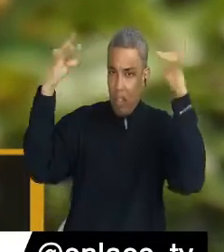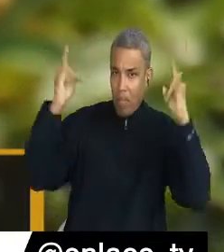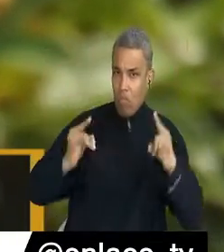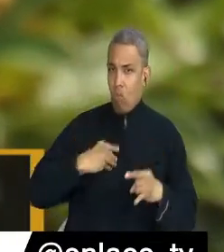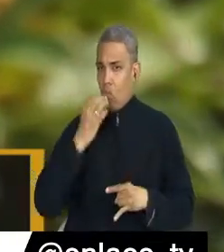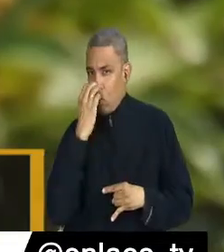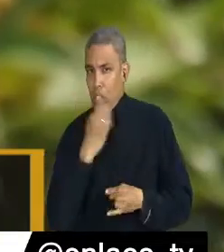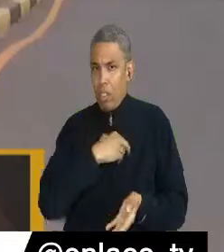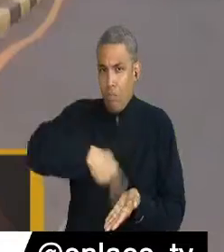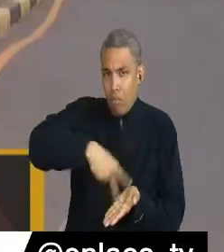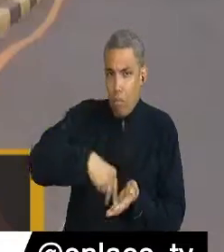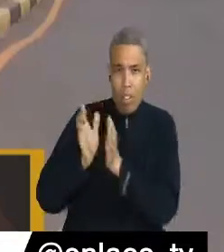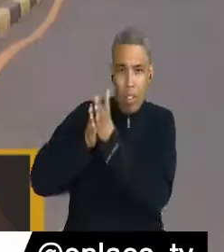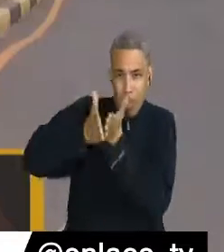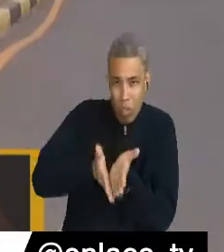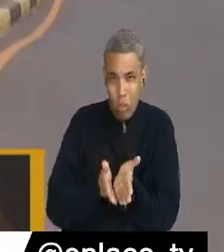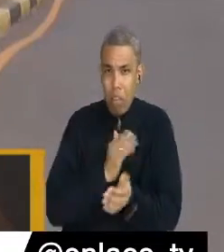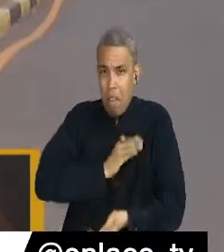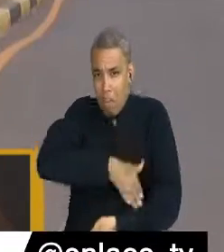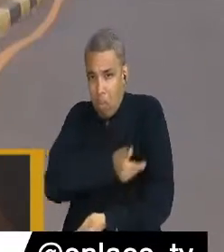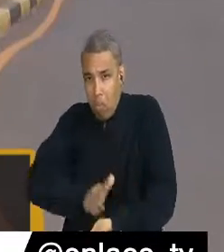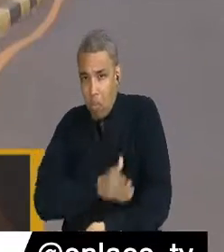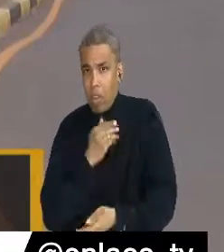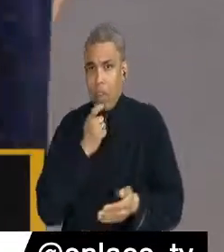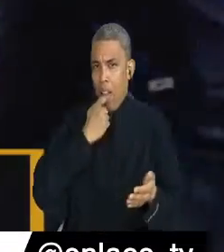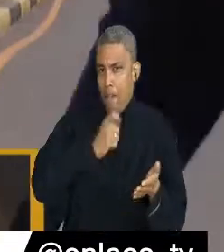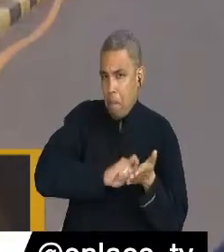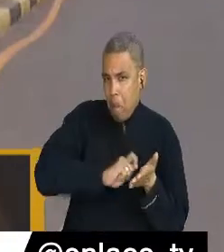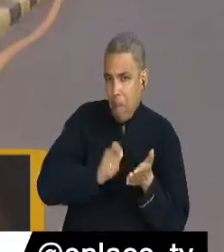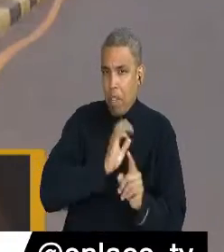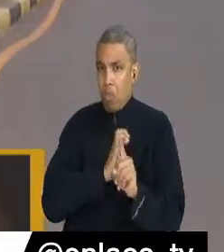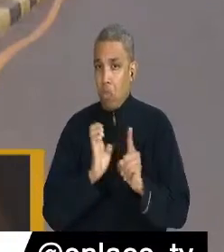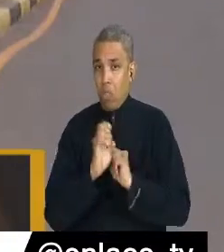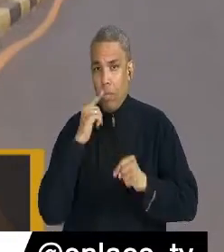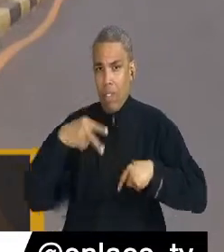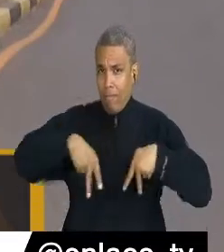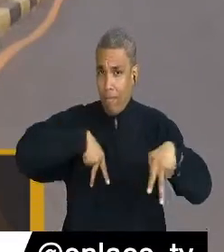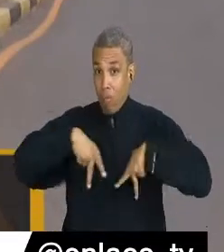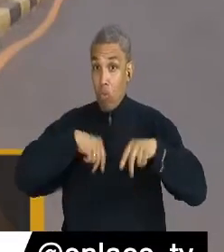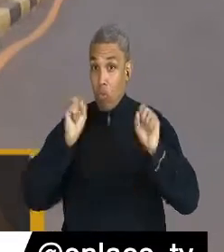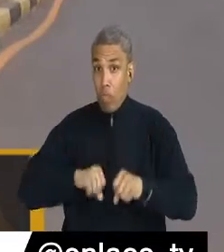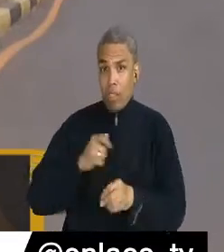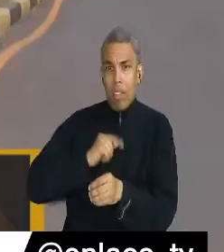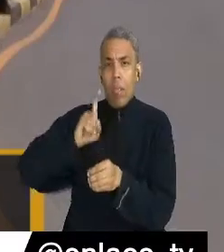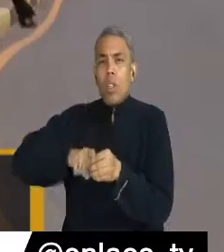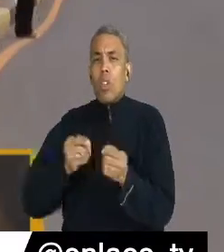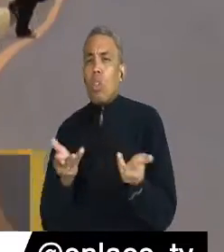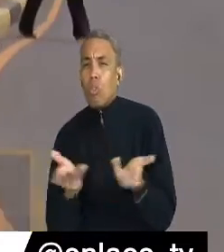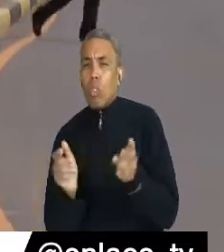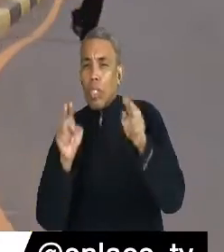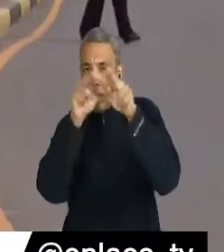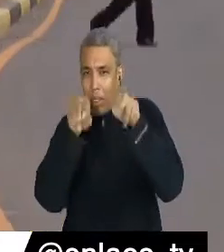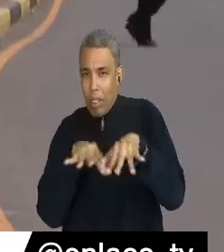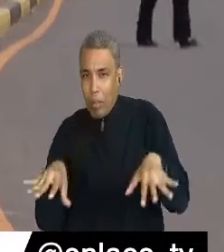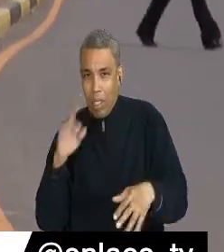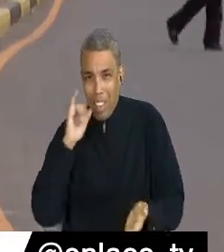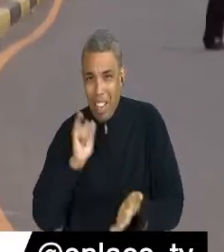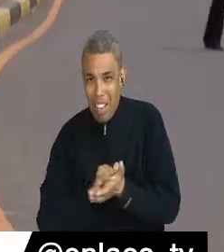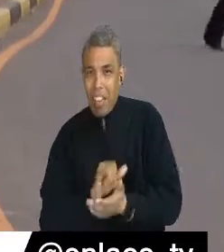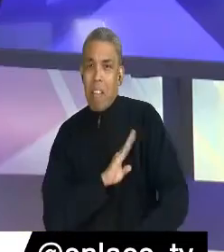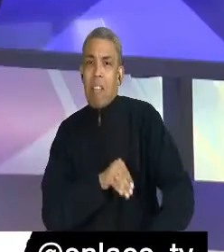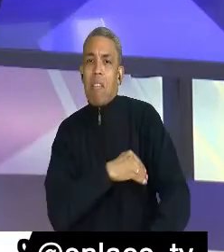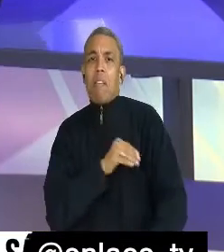literatura música patrimonio periodismo cultural y teatro y se pueden inscribir en la página del ministerio de cultura